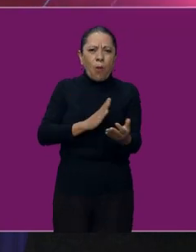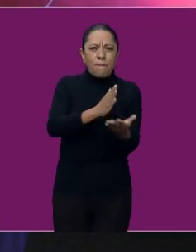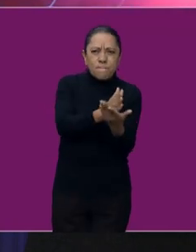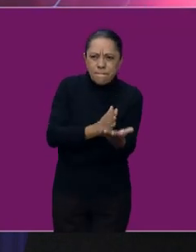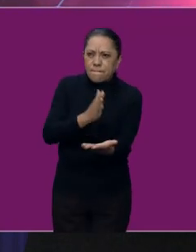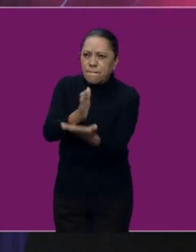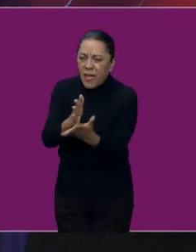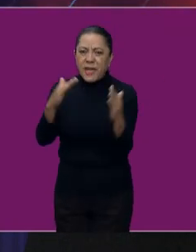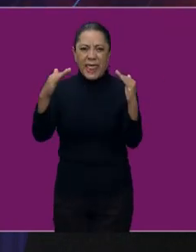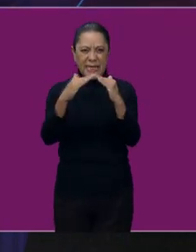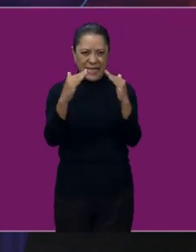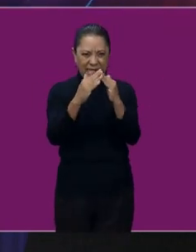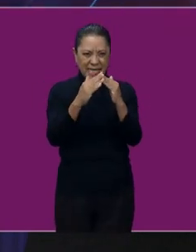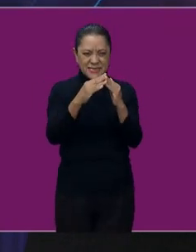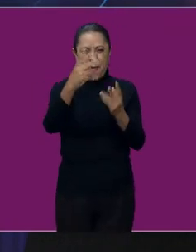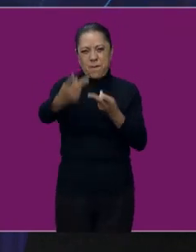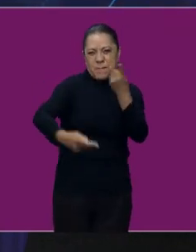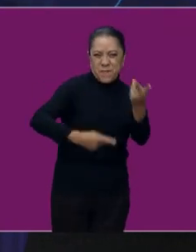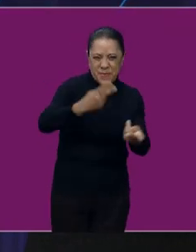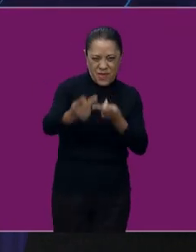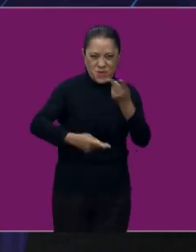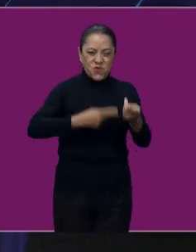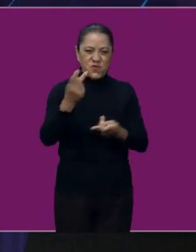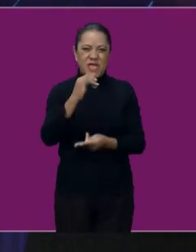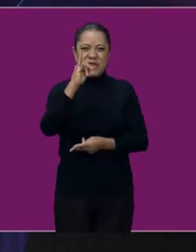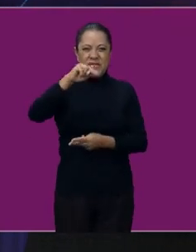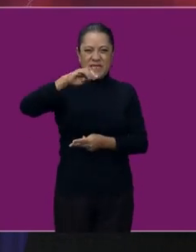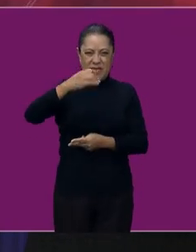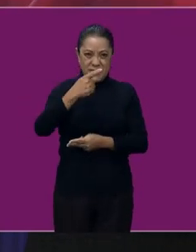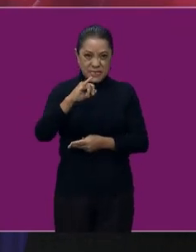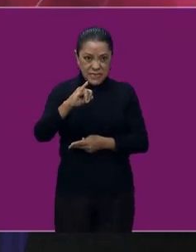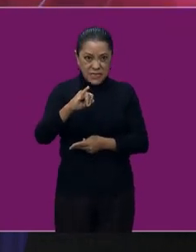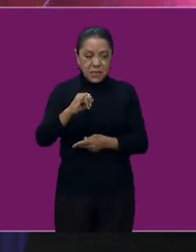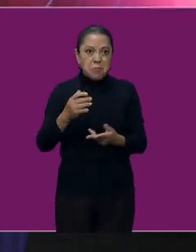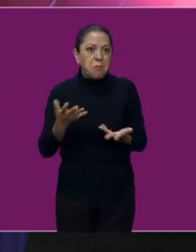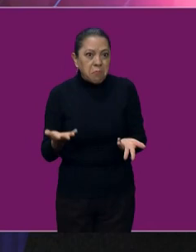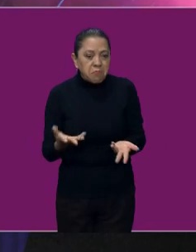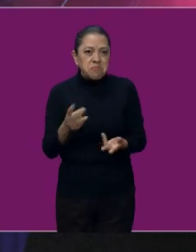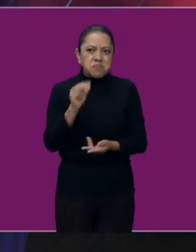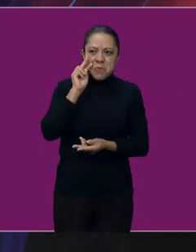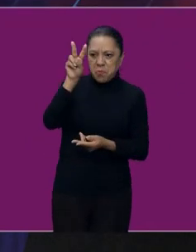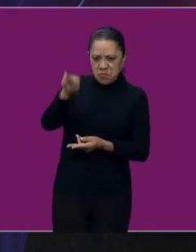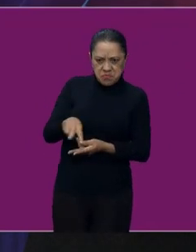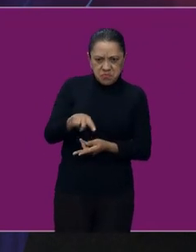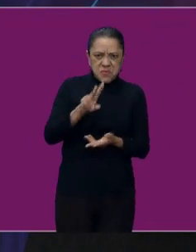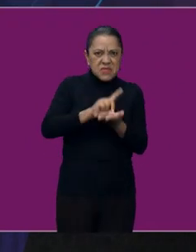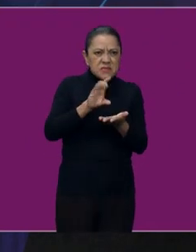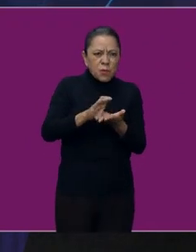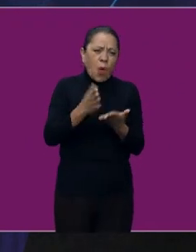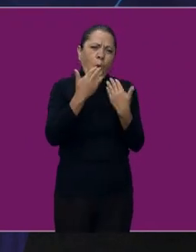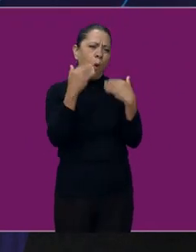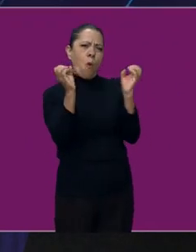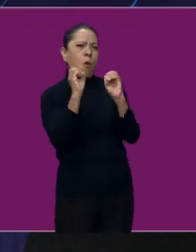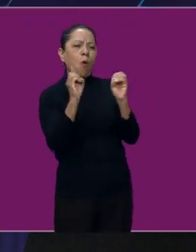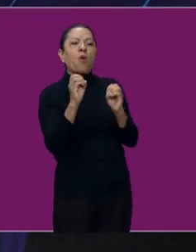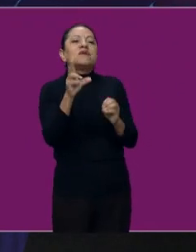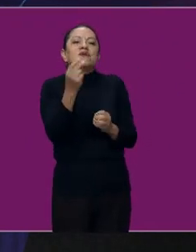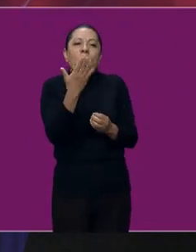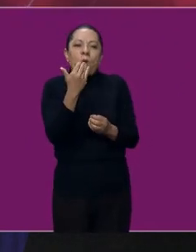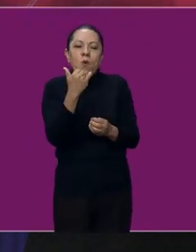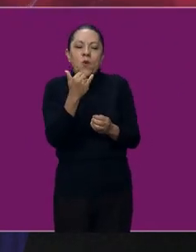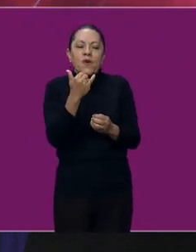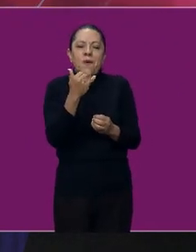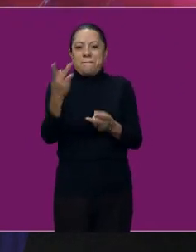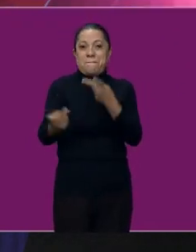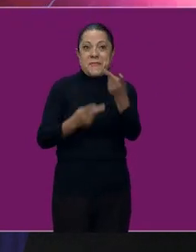con alguna discapacidad ni siquiera hace en el conteo la pregunta de estas personas a un lado de que aún en este tiempo